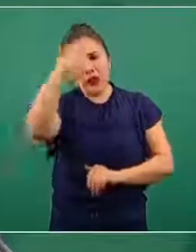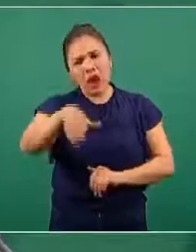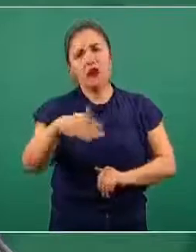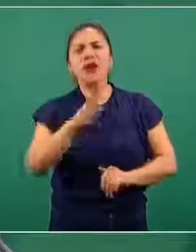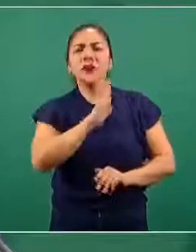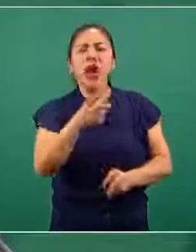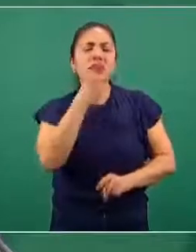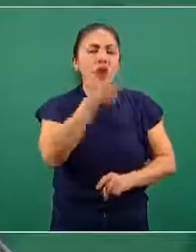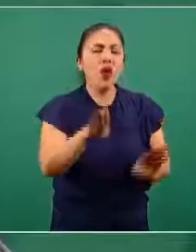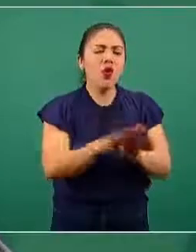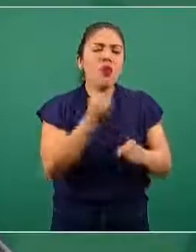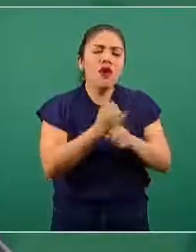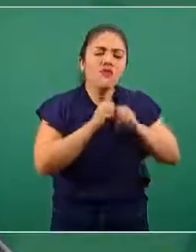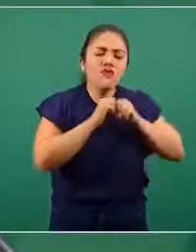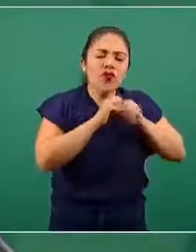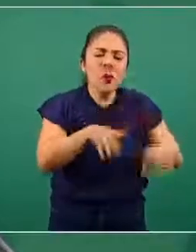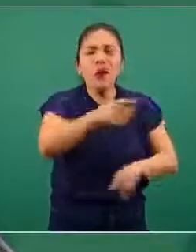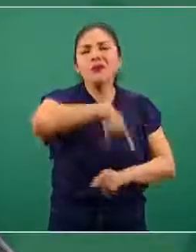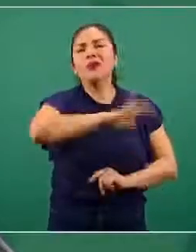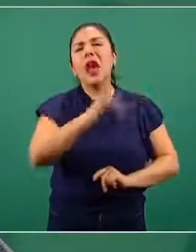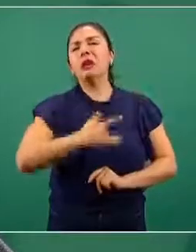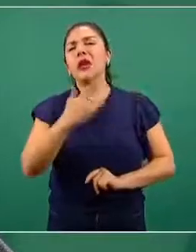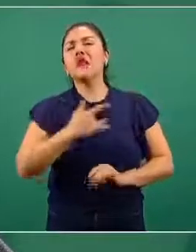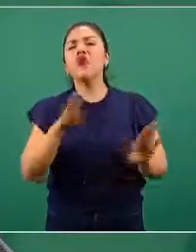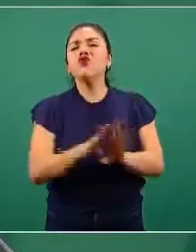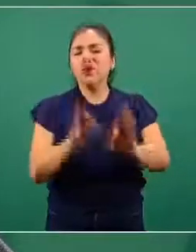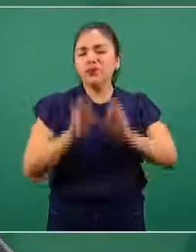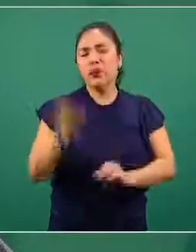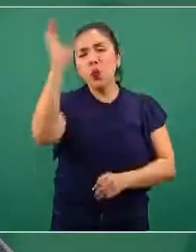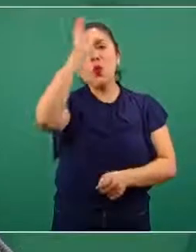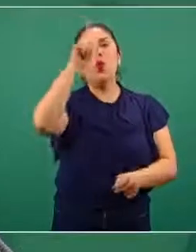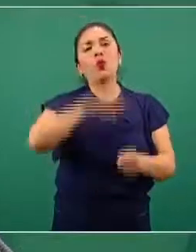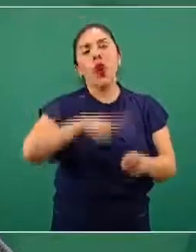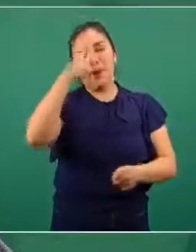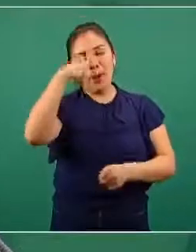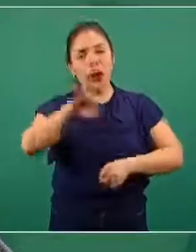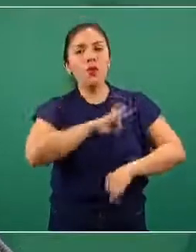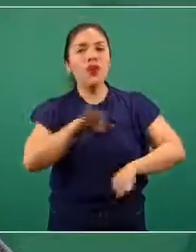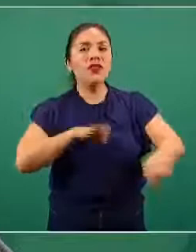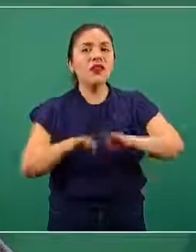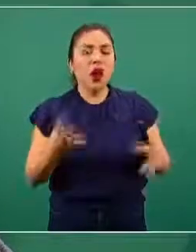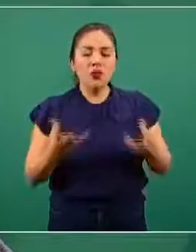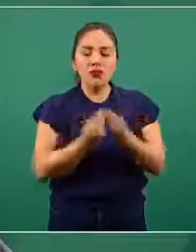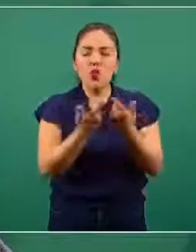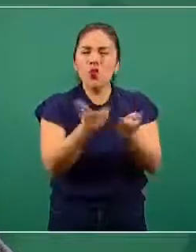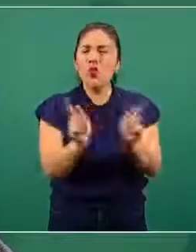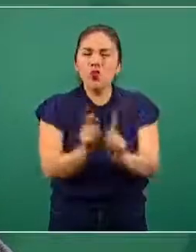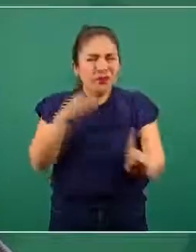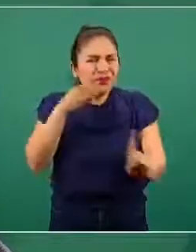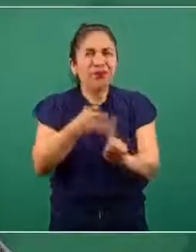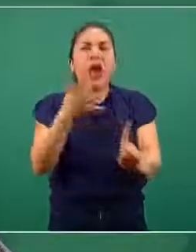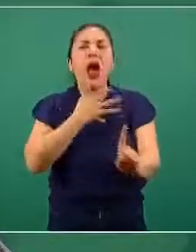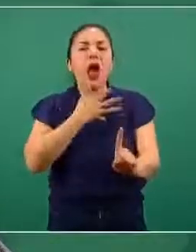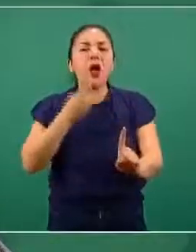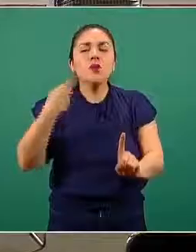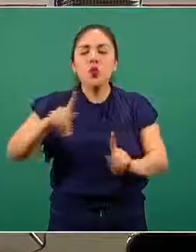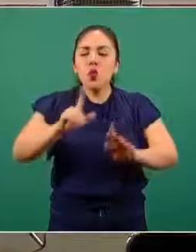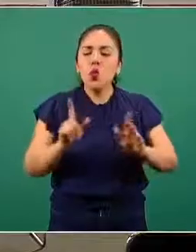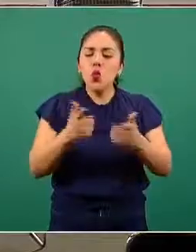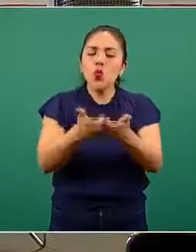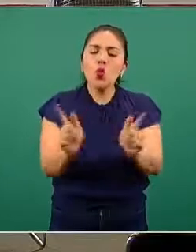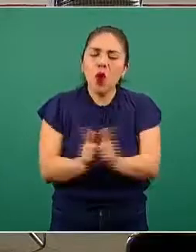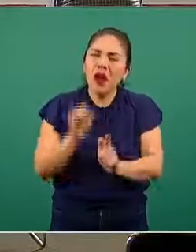tiene mucha pertinencia cultural, sobre todo para poder trabajar con ellas en los grupos específicos que se tienen en comunidades